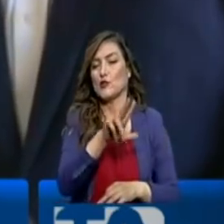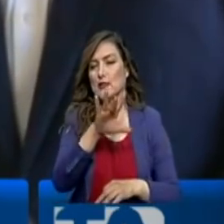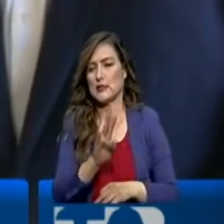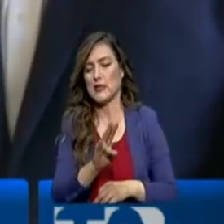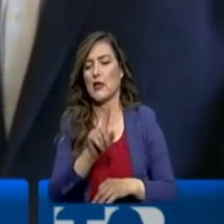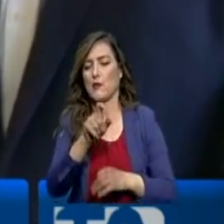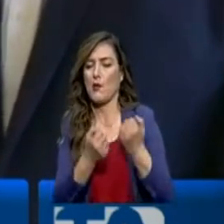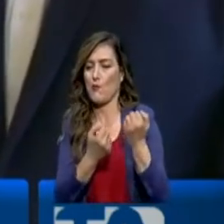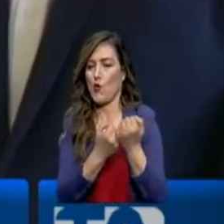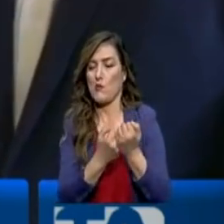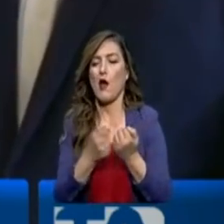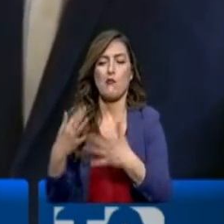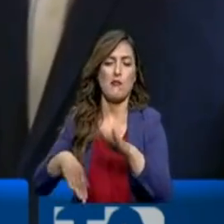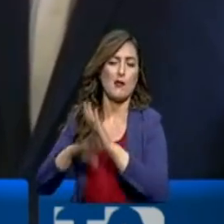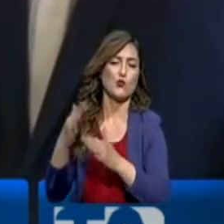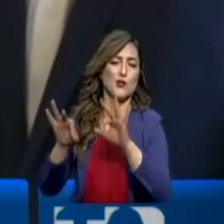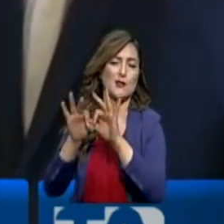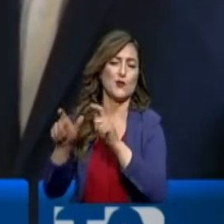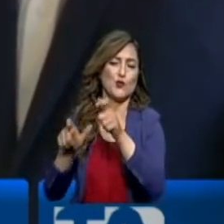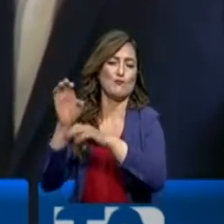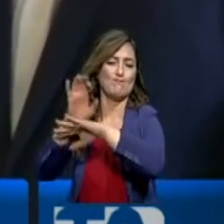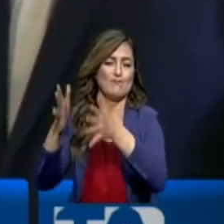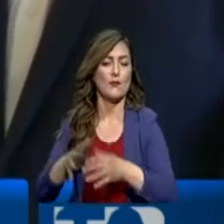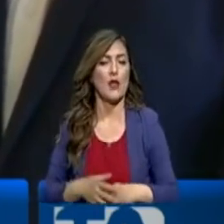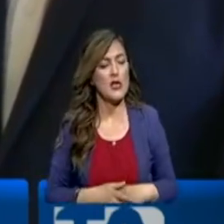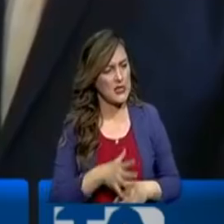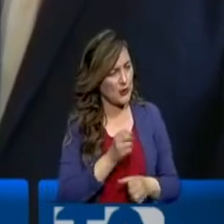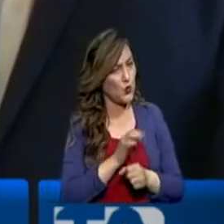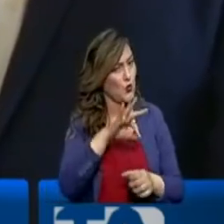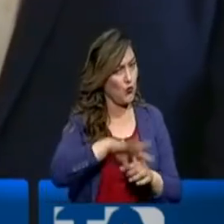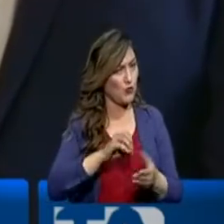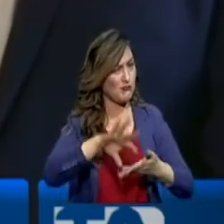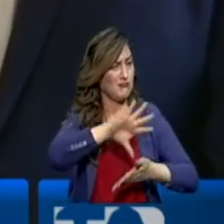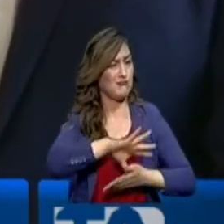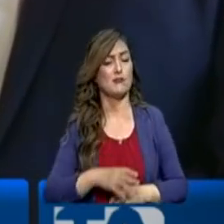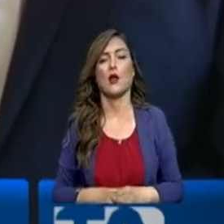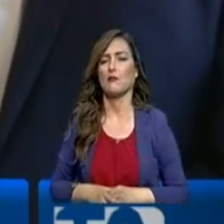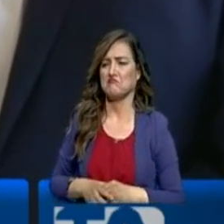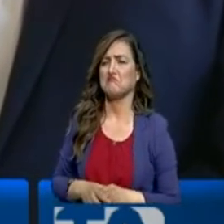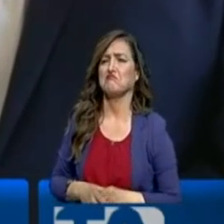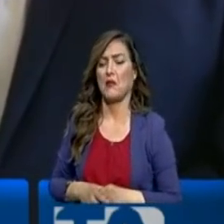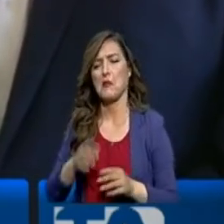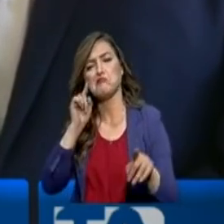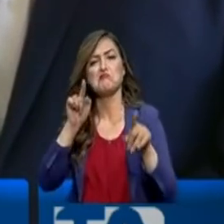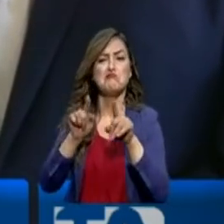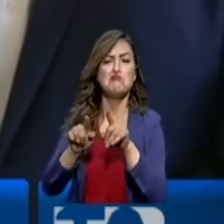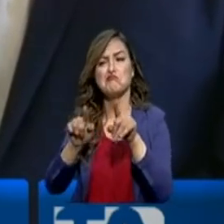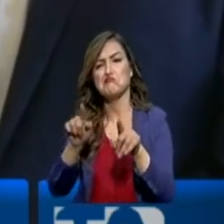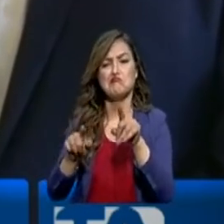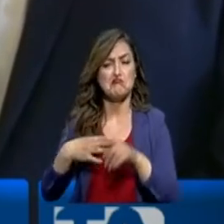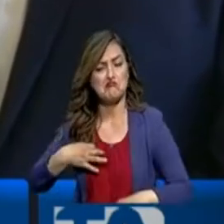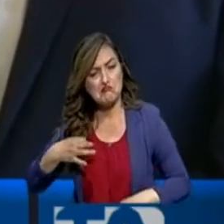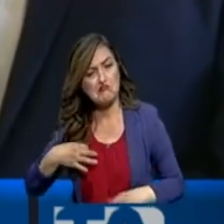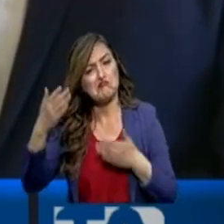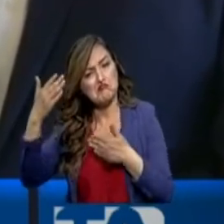de este cuerpo legislativo. ¿Seguros entonces que van a tener los votos aquí en la Asamblea para este proyecto? Cada vez que tengamos los puntos de acercamiento y de encuentro, exista la